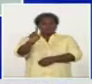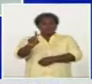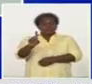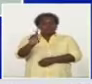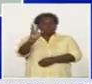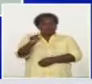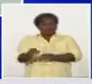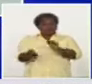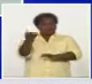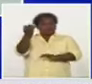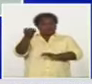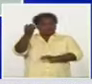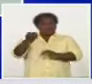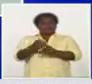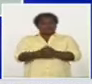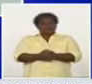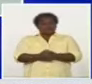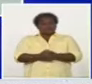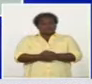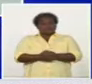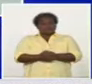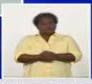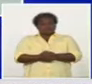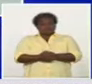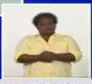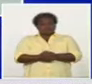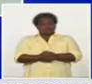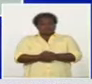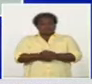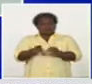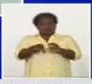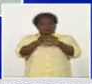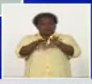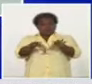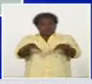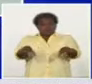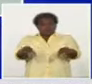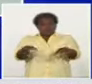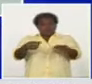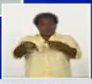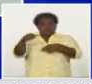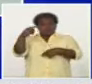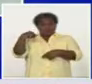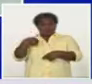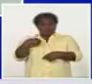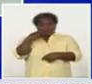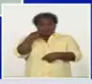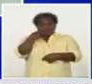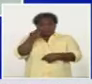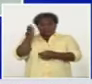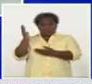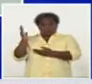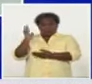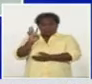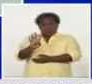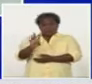para este territorio. Además, con una dispersión que ayer, los 41 casos que se